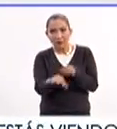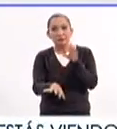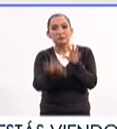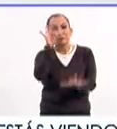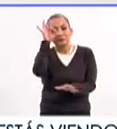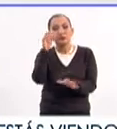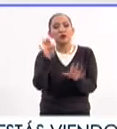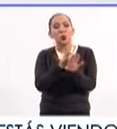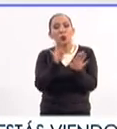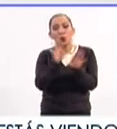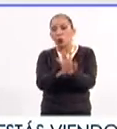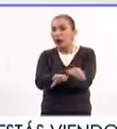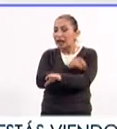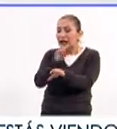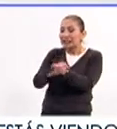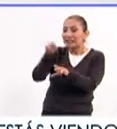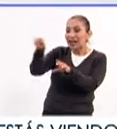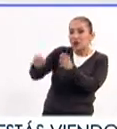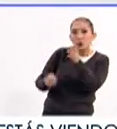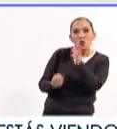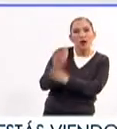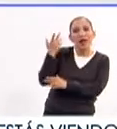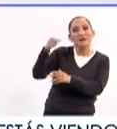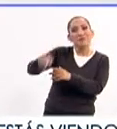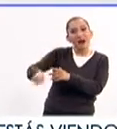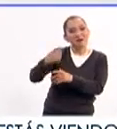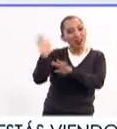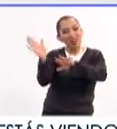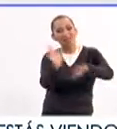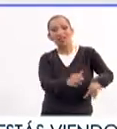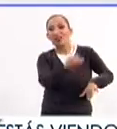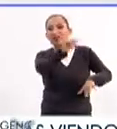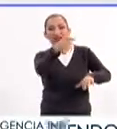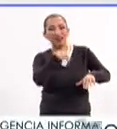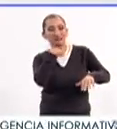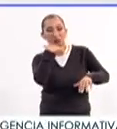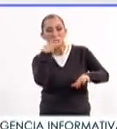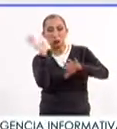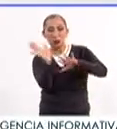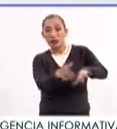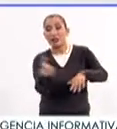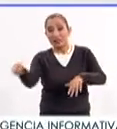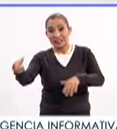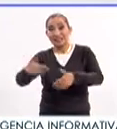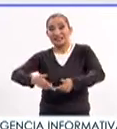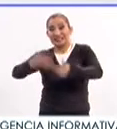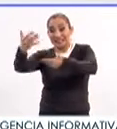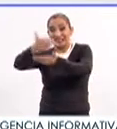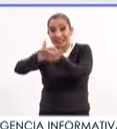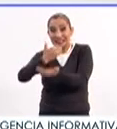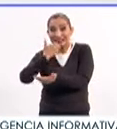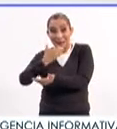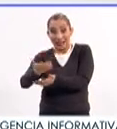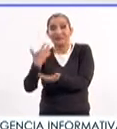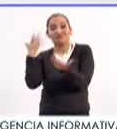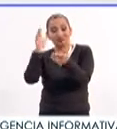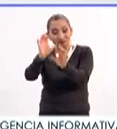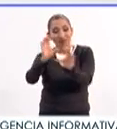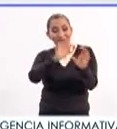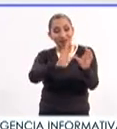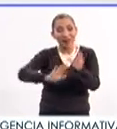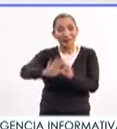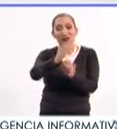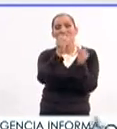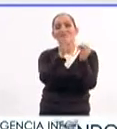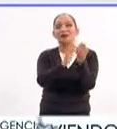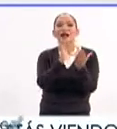encontrar fuentes de energía y formas productivas que den dinero y que además sean amigables con el medio